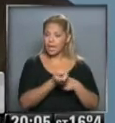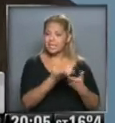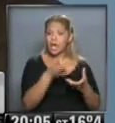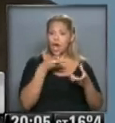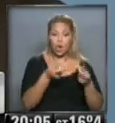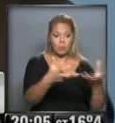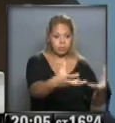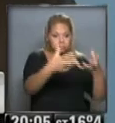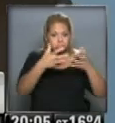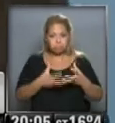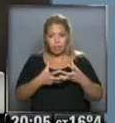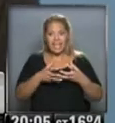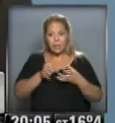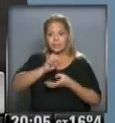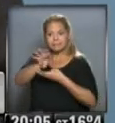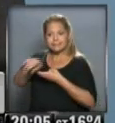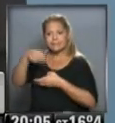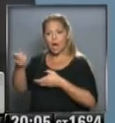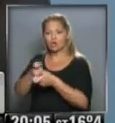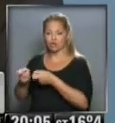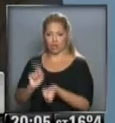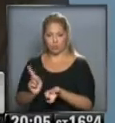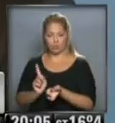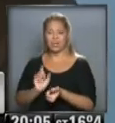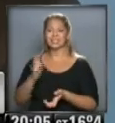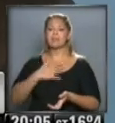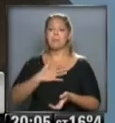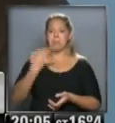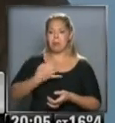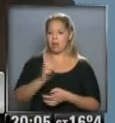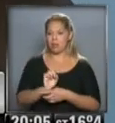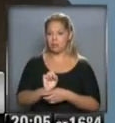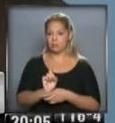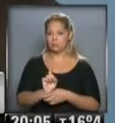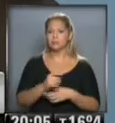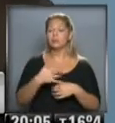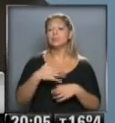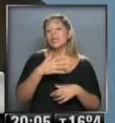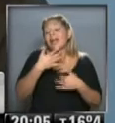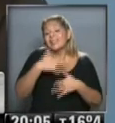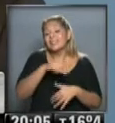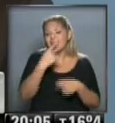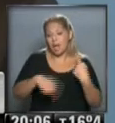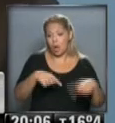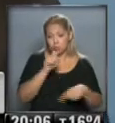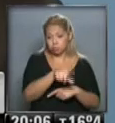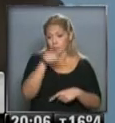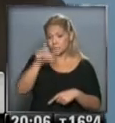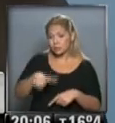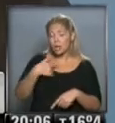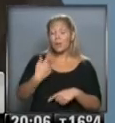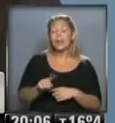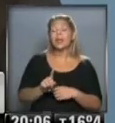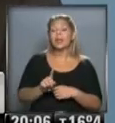redireccionada a otros sectores del comercio. Y no más allá de que, bueno, se puede entender las razones del que lo haga o no, compartirlas o